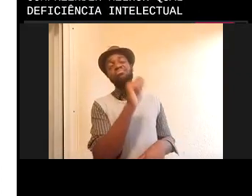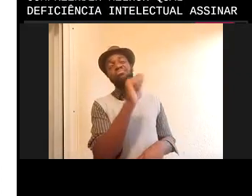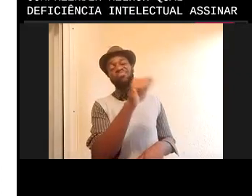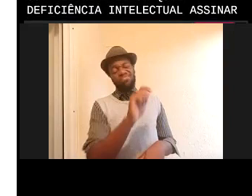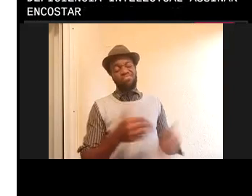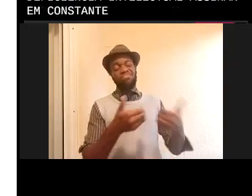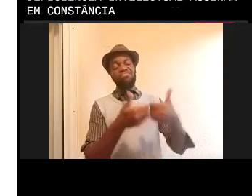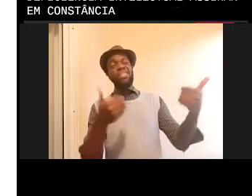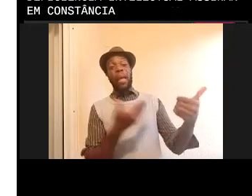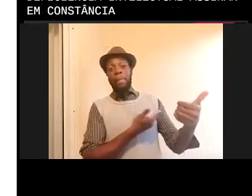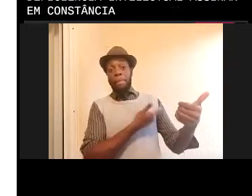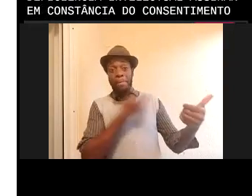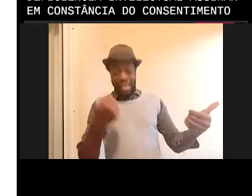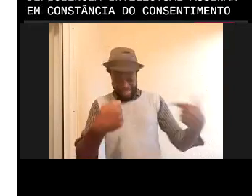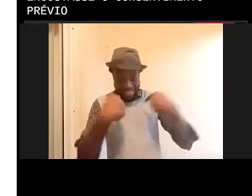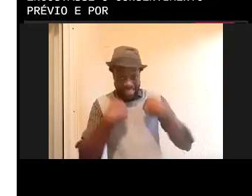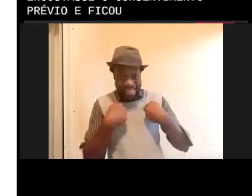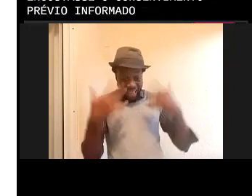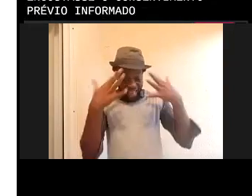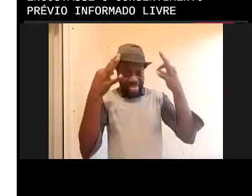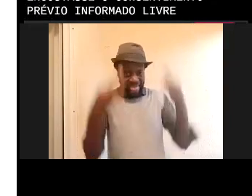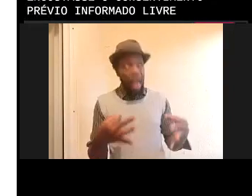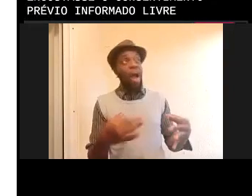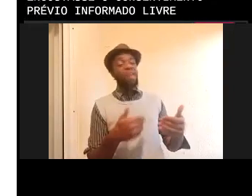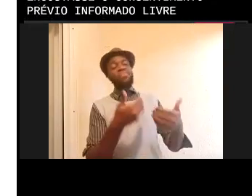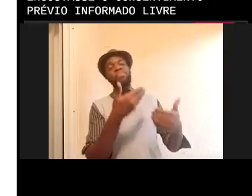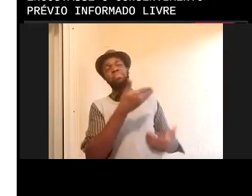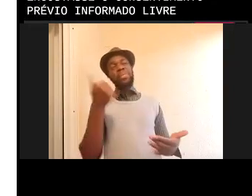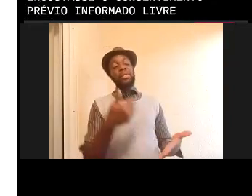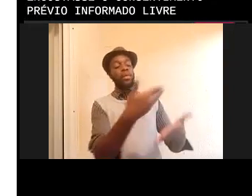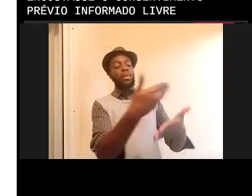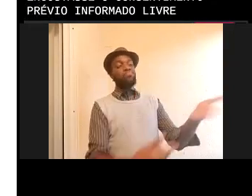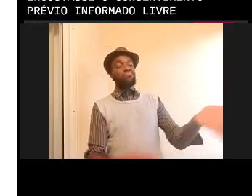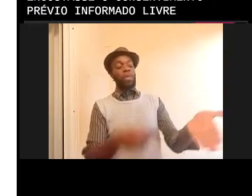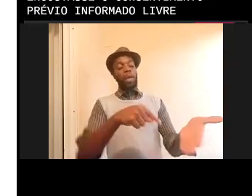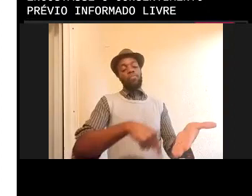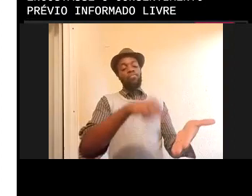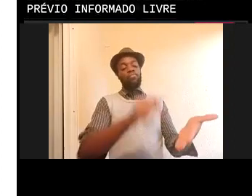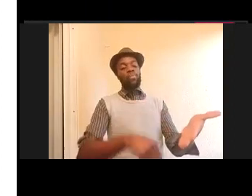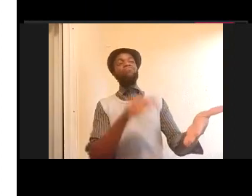consentimiento informado. Aunque pensemos, bueno, no, pero